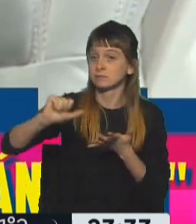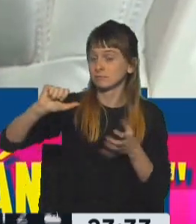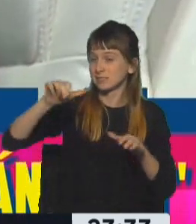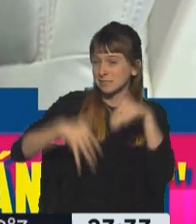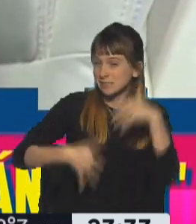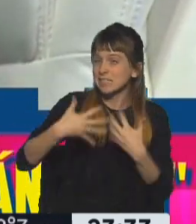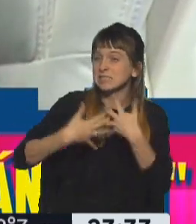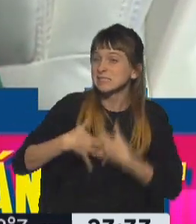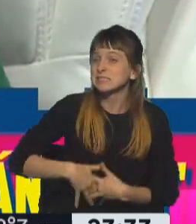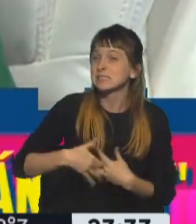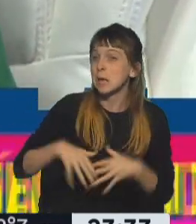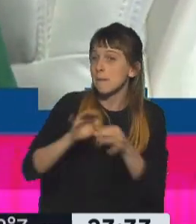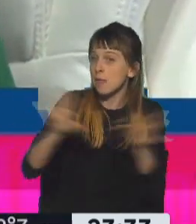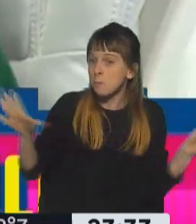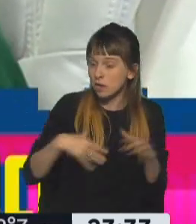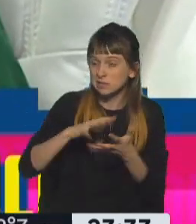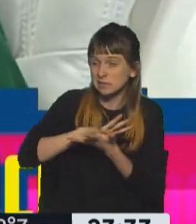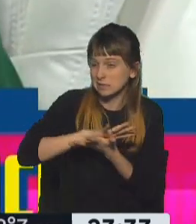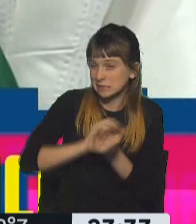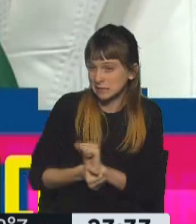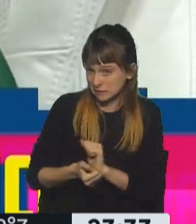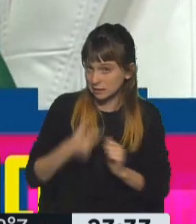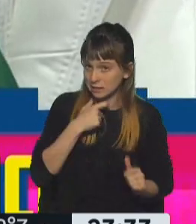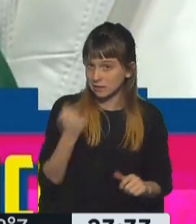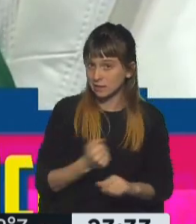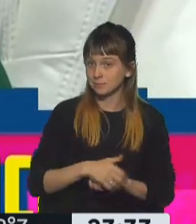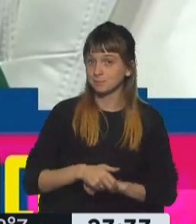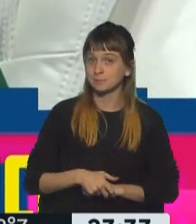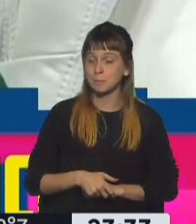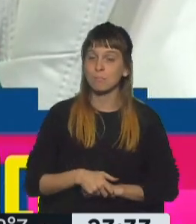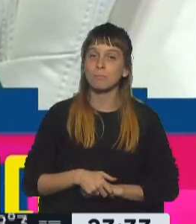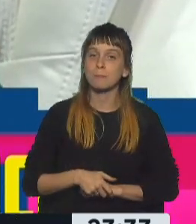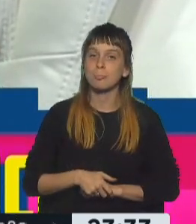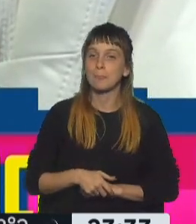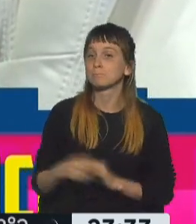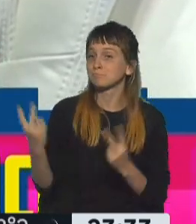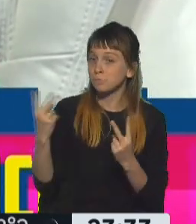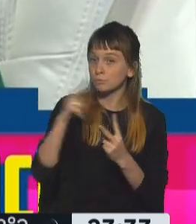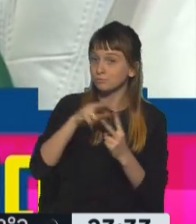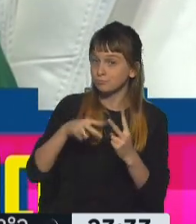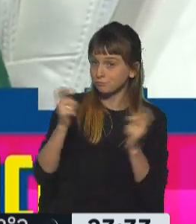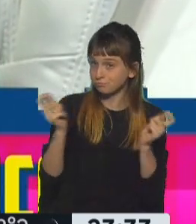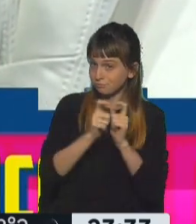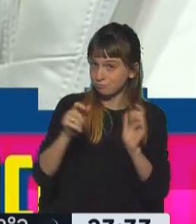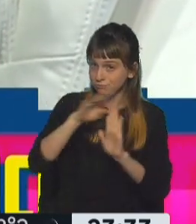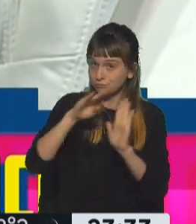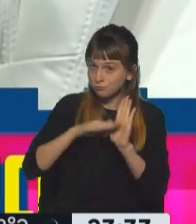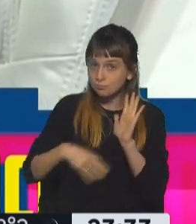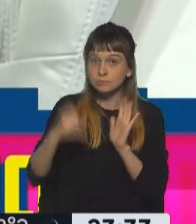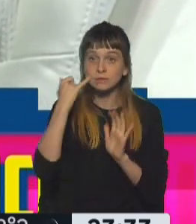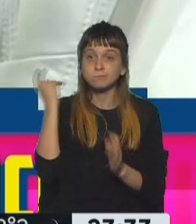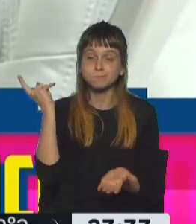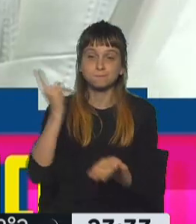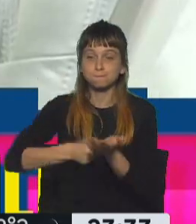tres personas, de las cuales dos fueron designadas por decreto y aceptaron por quien fue